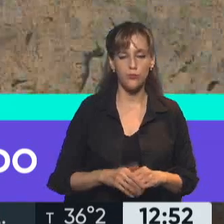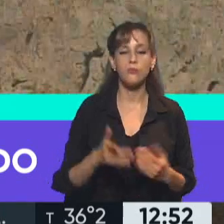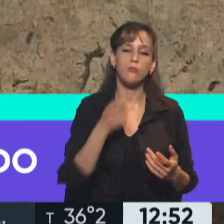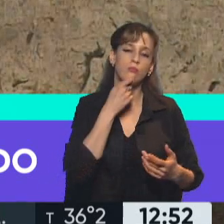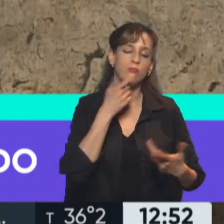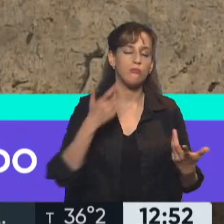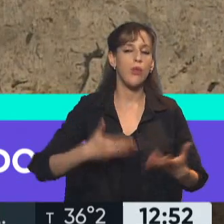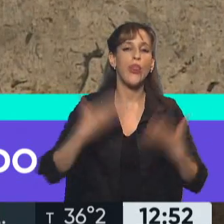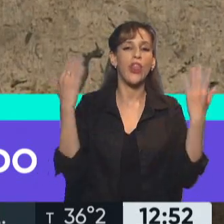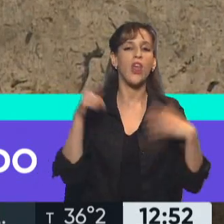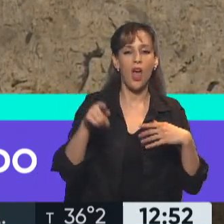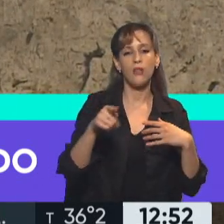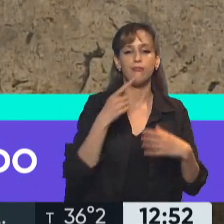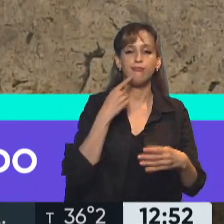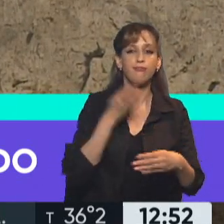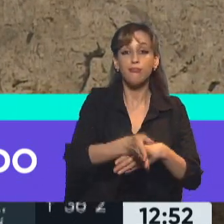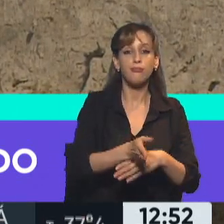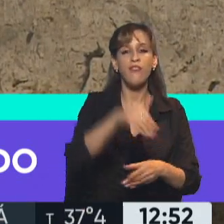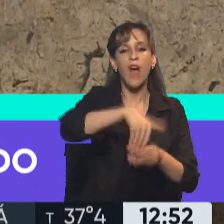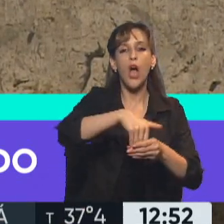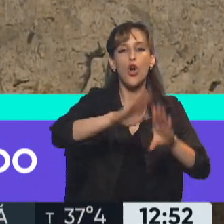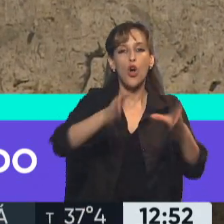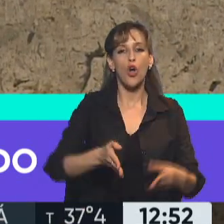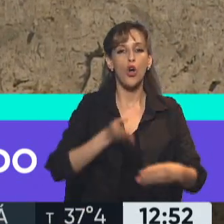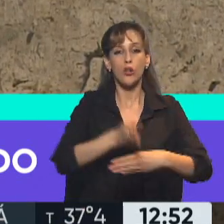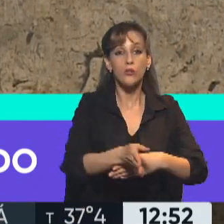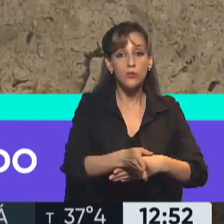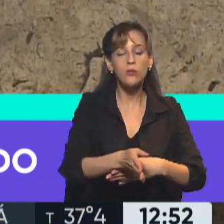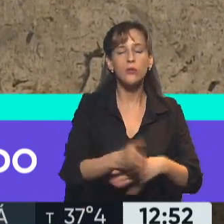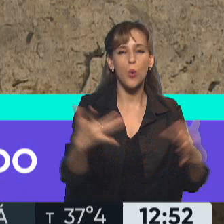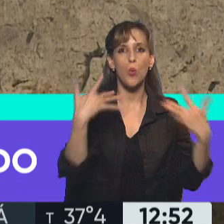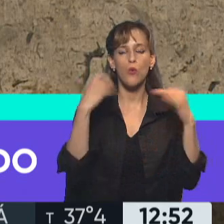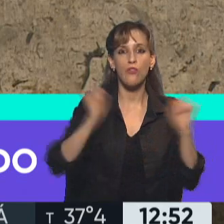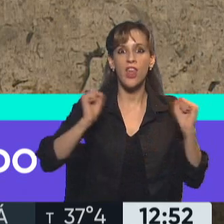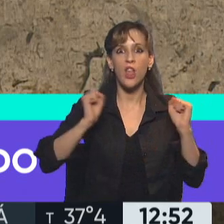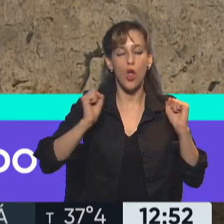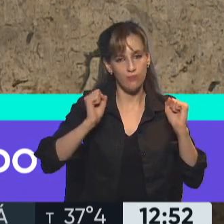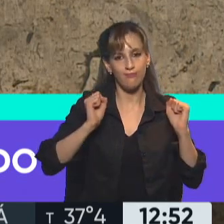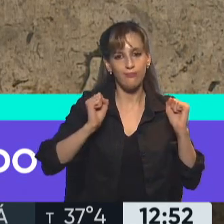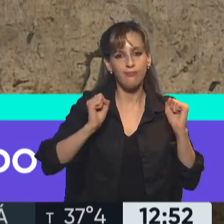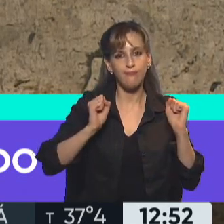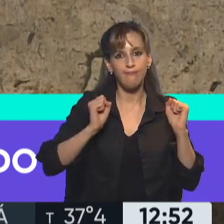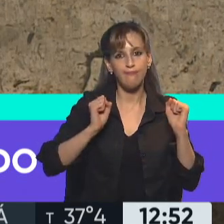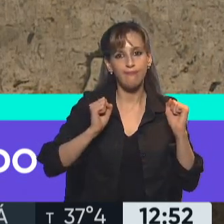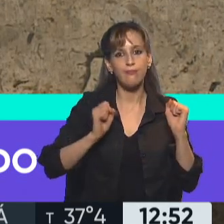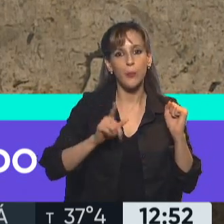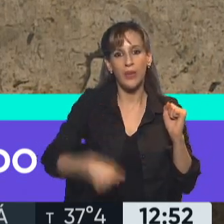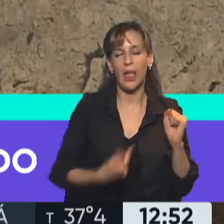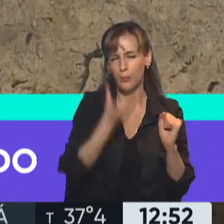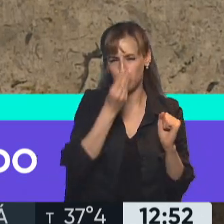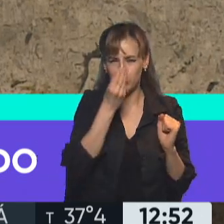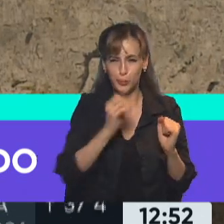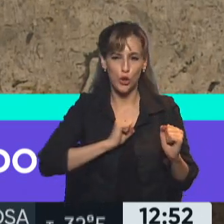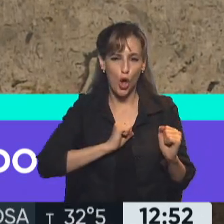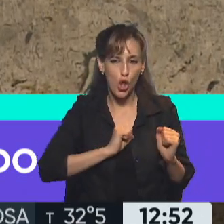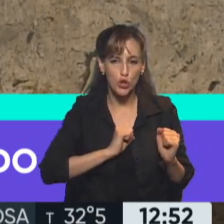muy caluroso como y entra, no sé, por ejemplo, a un banco que maneja temperaturas muy bajas, sí, eso puede producir afecciones respiratorias como